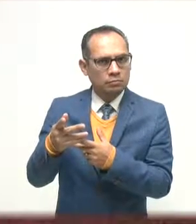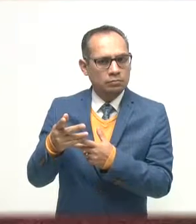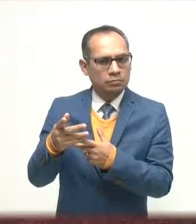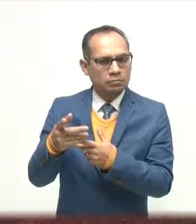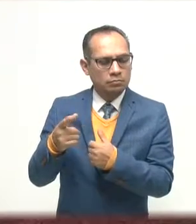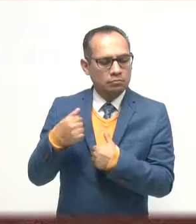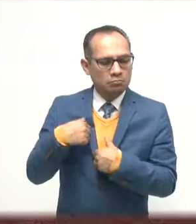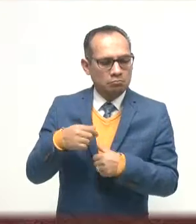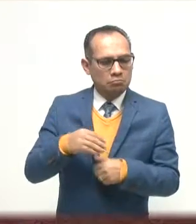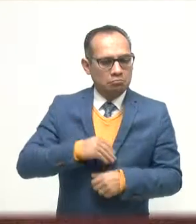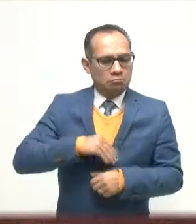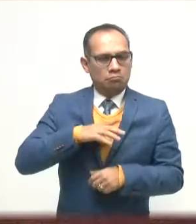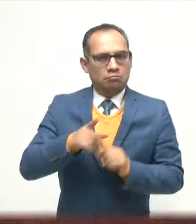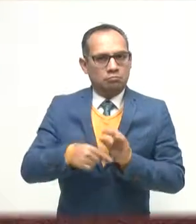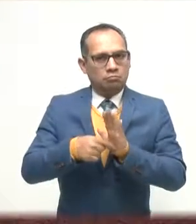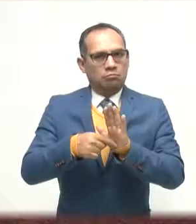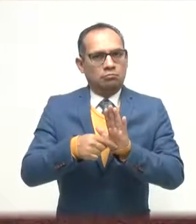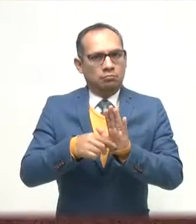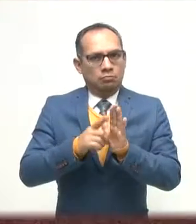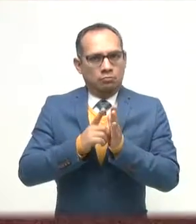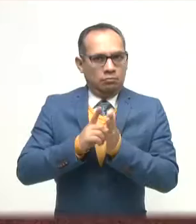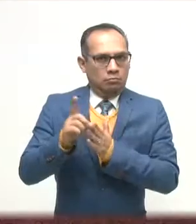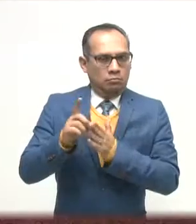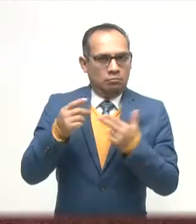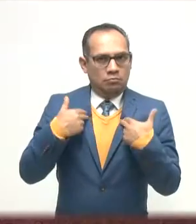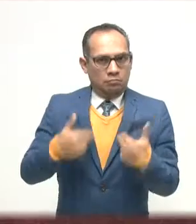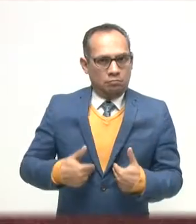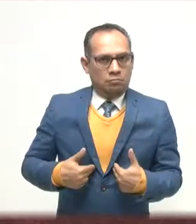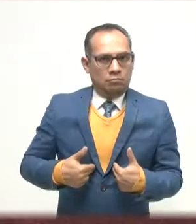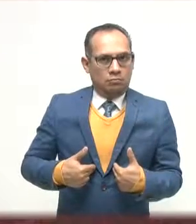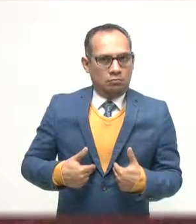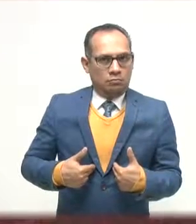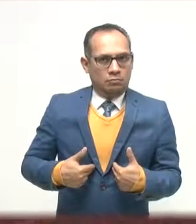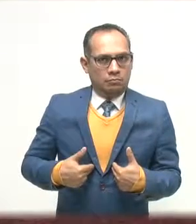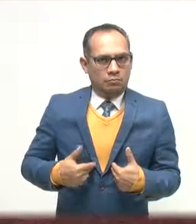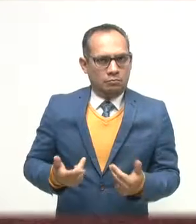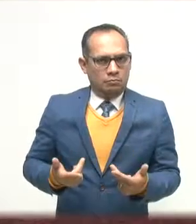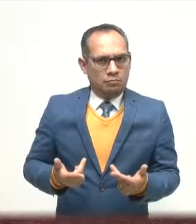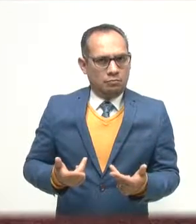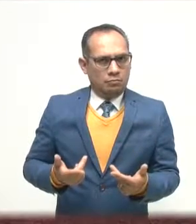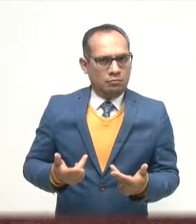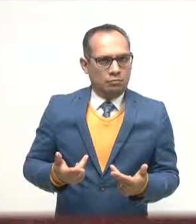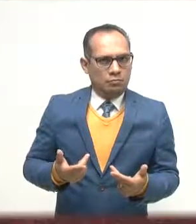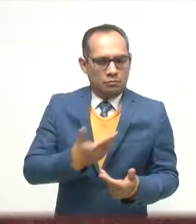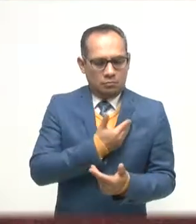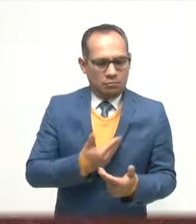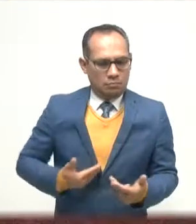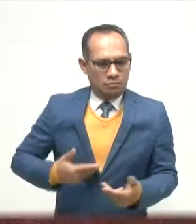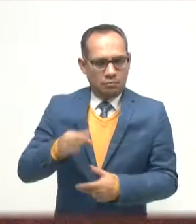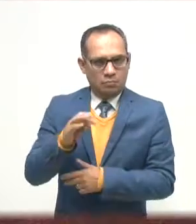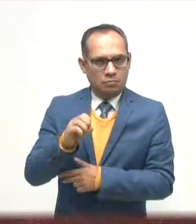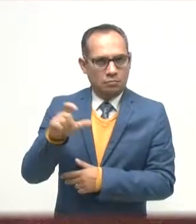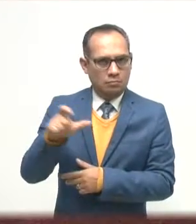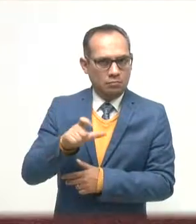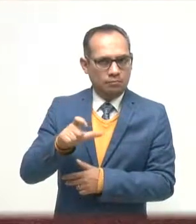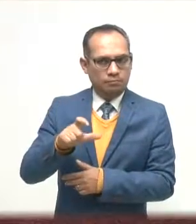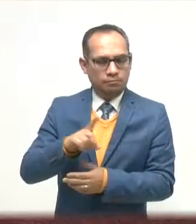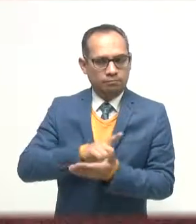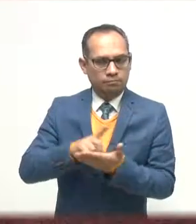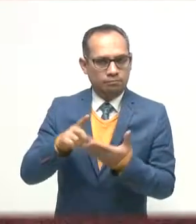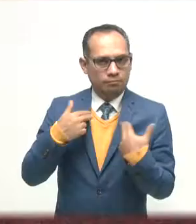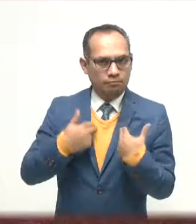todo lo contrario vicente fox- soy violador de los derechos humanos felipe calderón fue